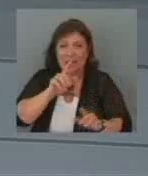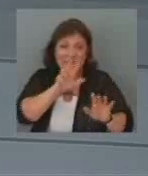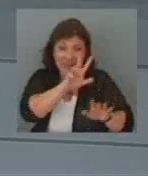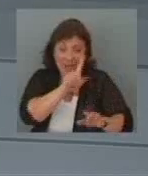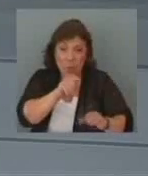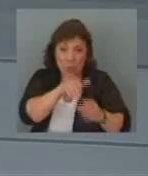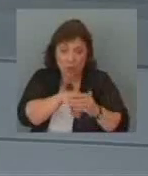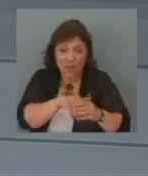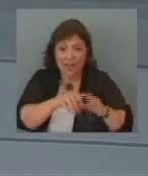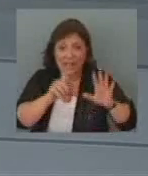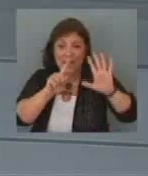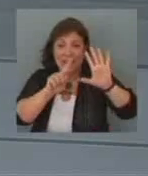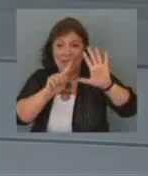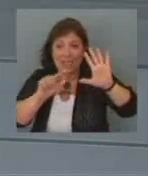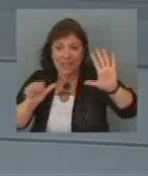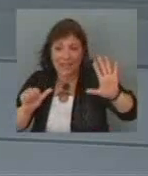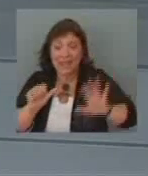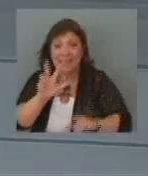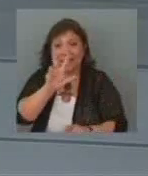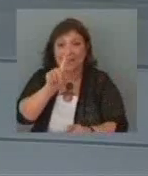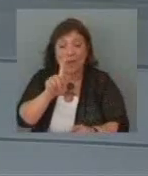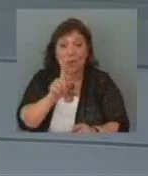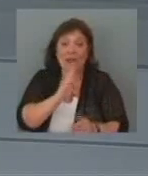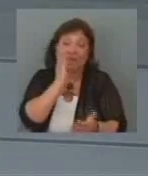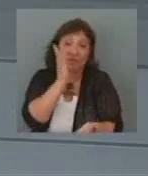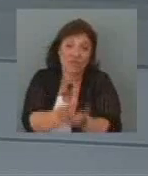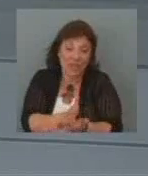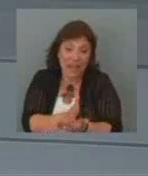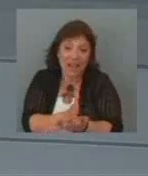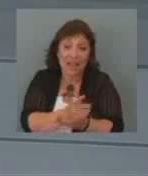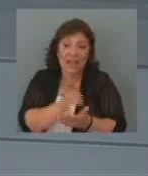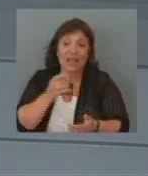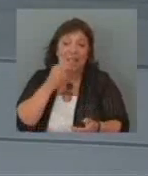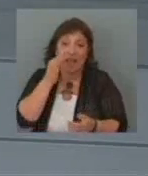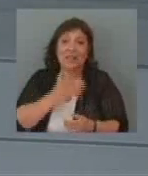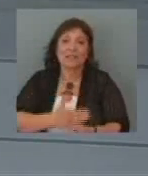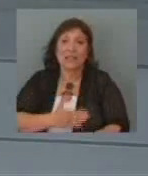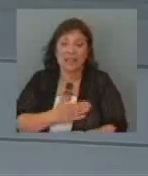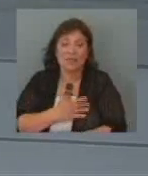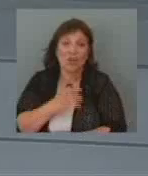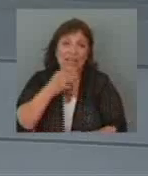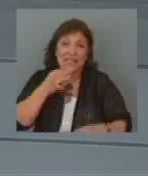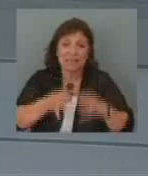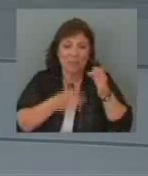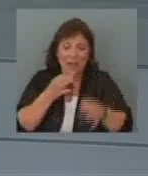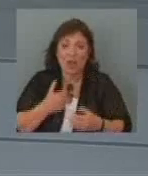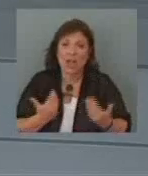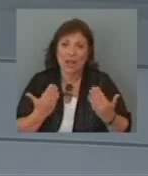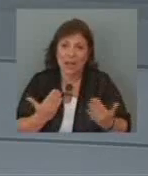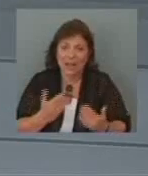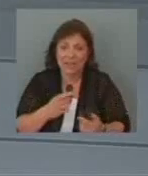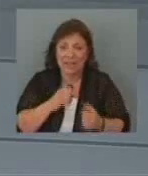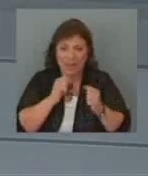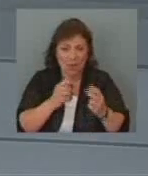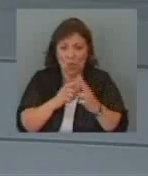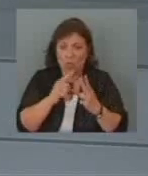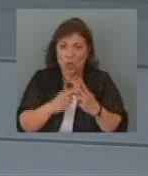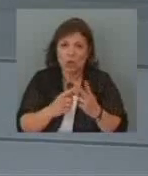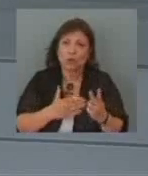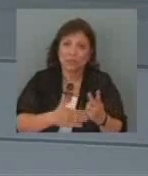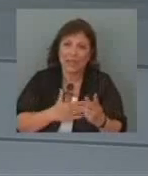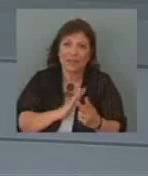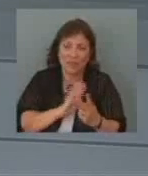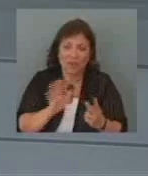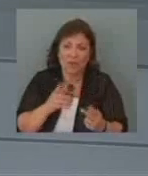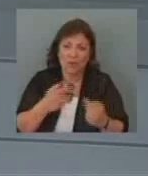Sí, 16 en 31. 16 en 31. Finalmente declararon satisfactorias las explicaciones de los secretarios de Estado luego de